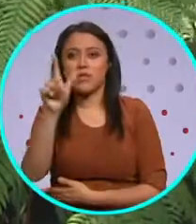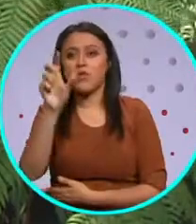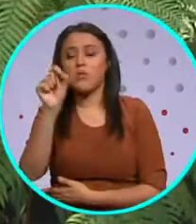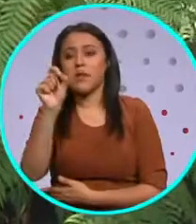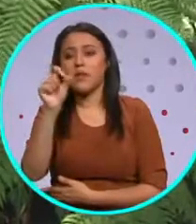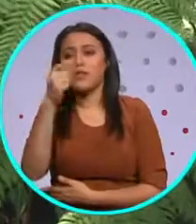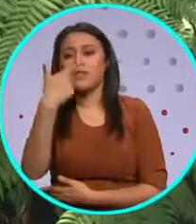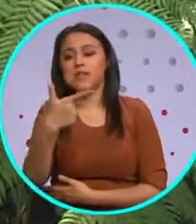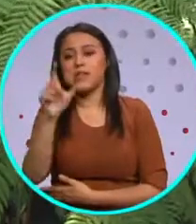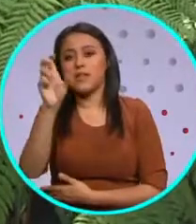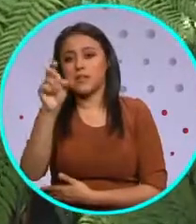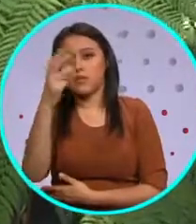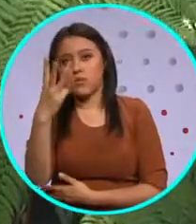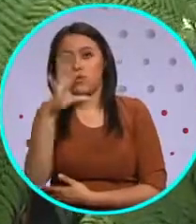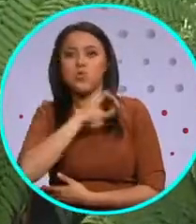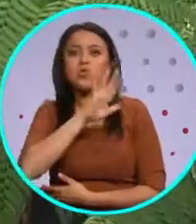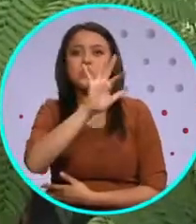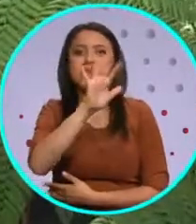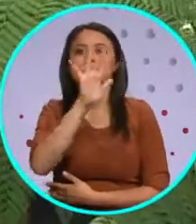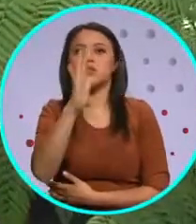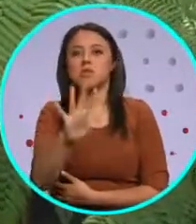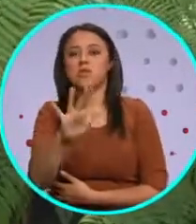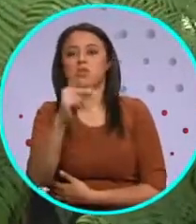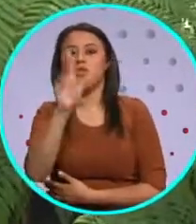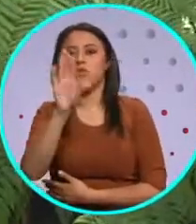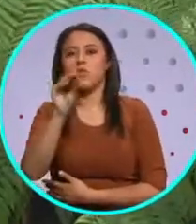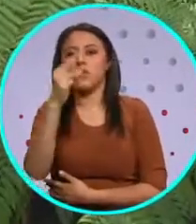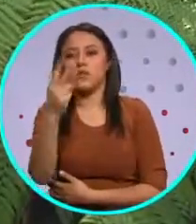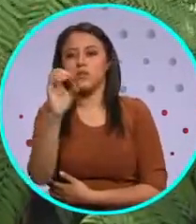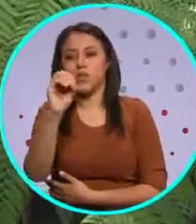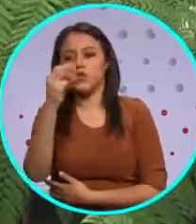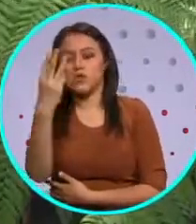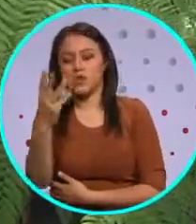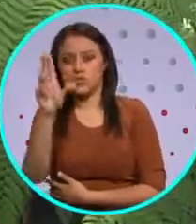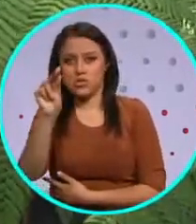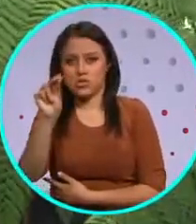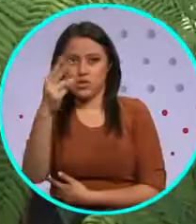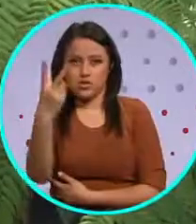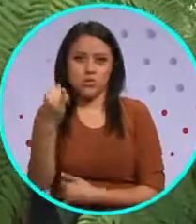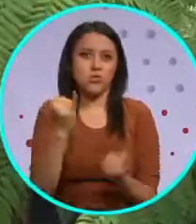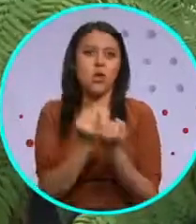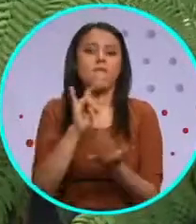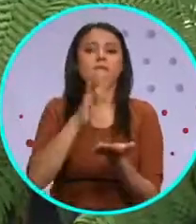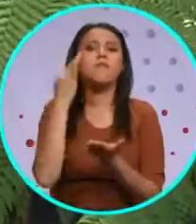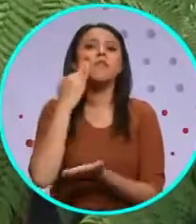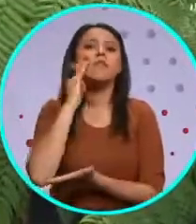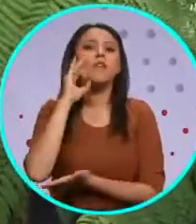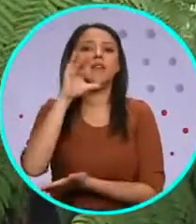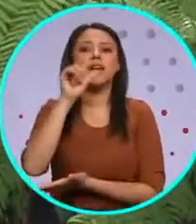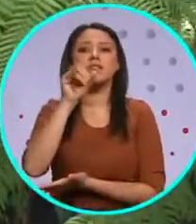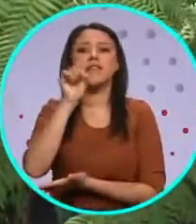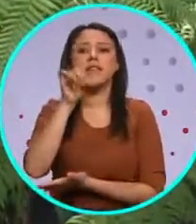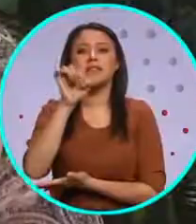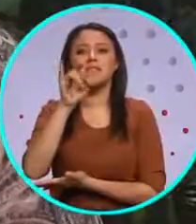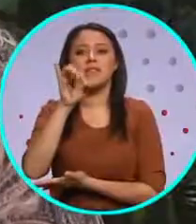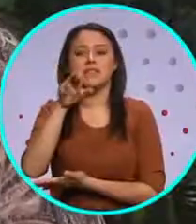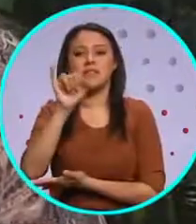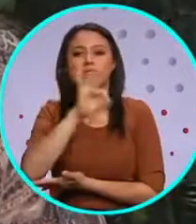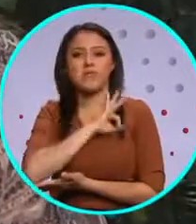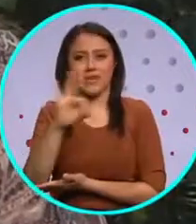34 o 55 92 03 82 en redes sociales facebook casa de las mercedes y ap